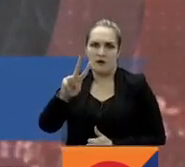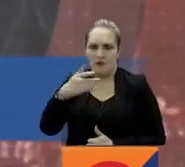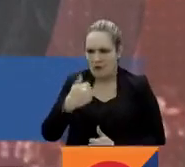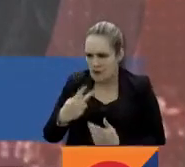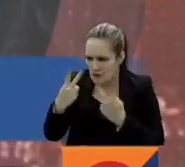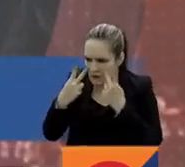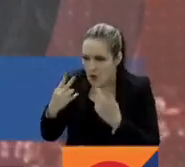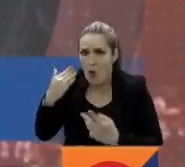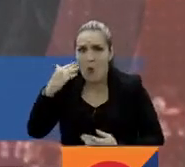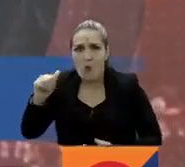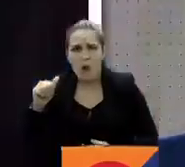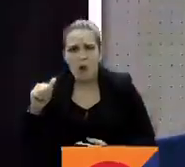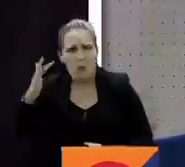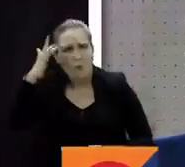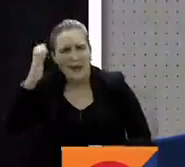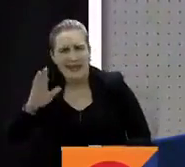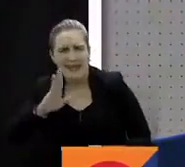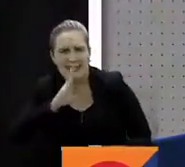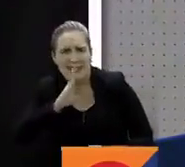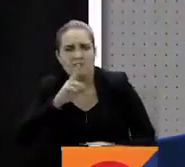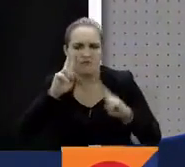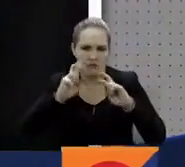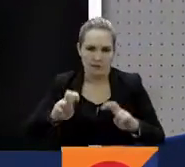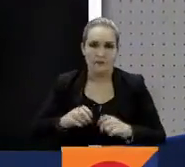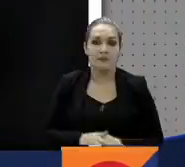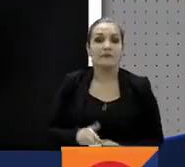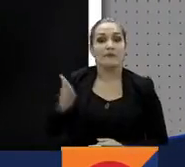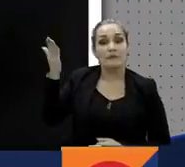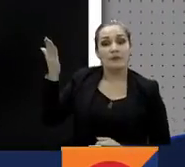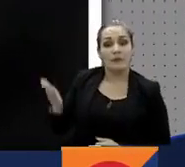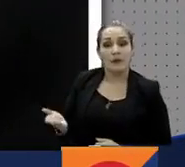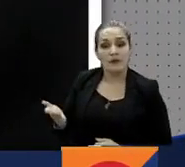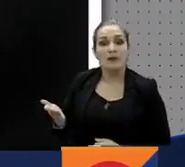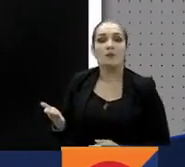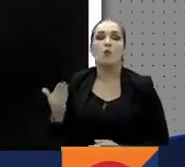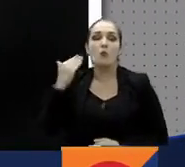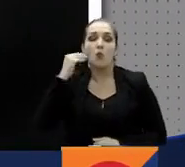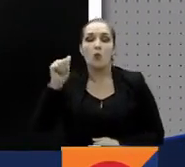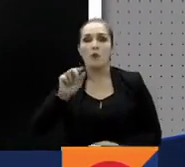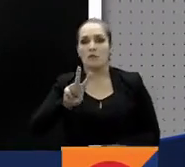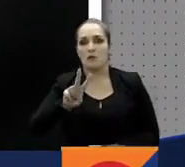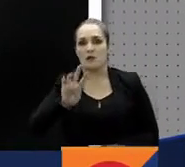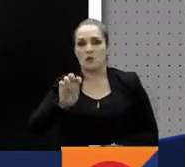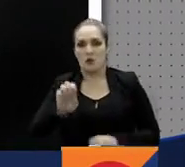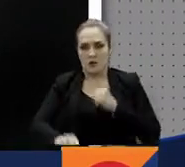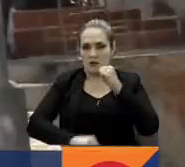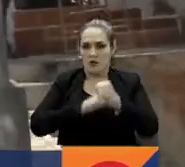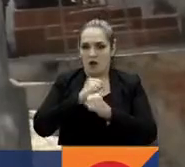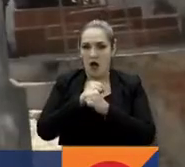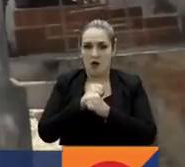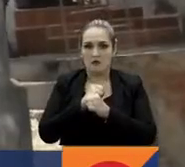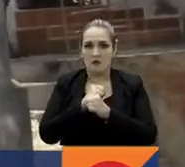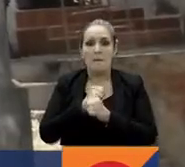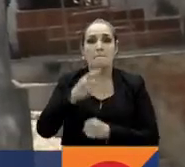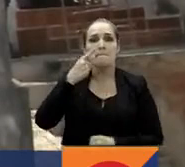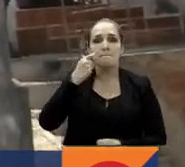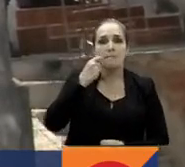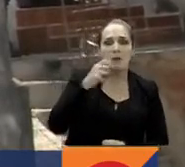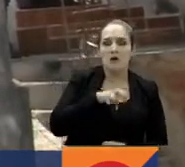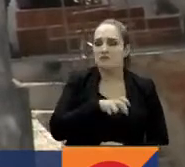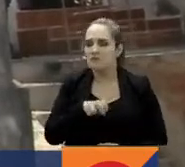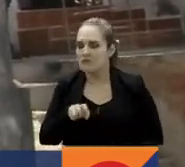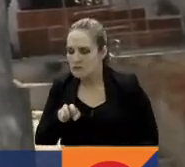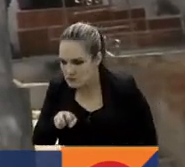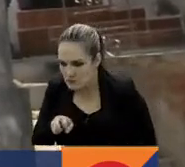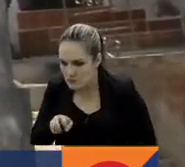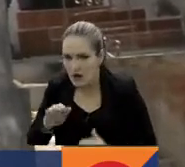de un feminicidio. Partes del cuerpo de Selma Valencia, de 29 años de edad, fueron encontradas por su padre al interior de esta casa